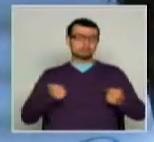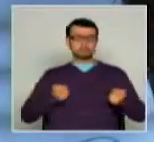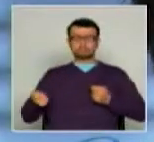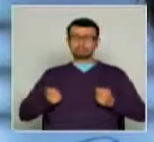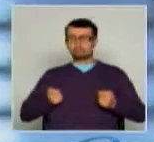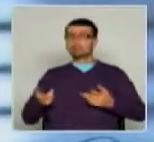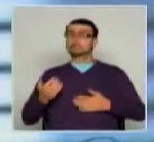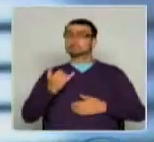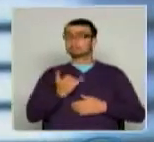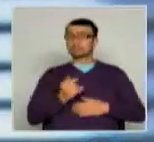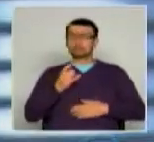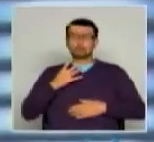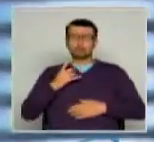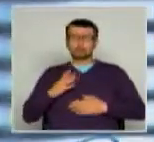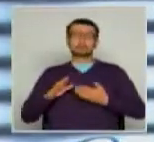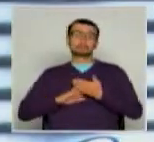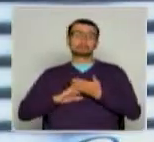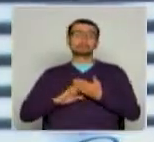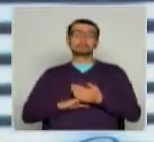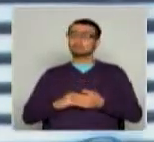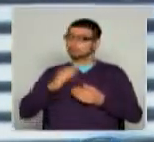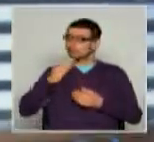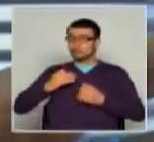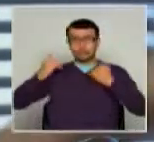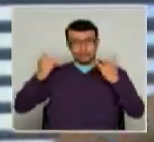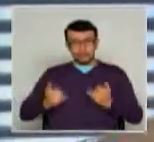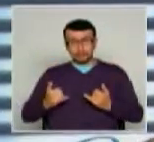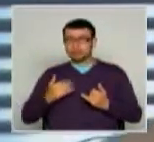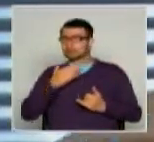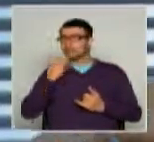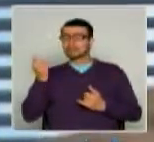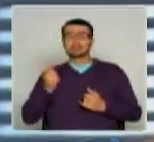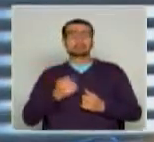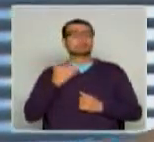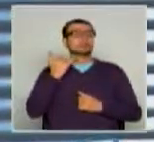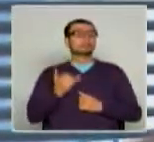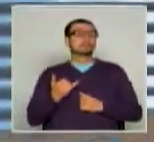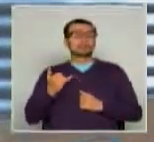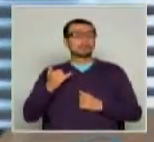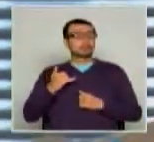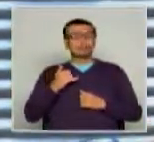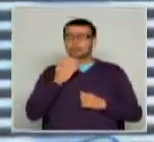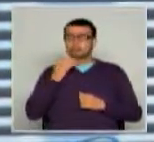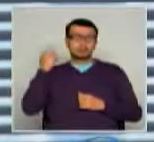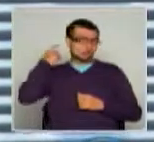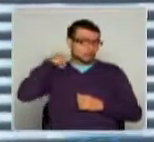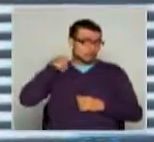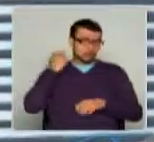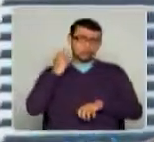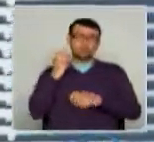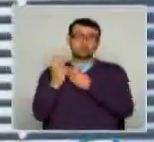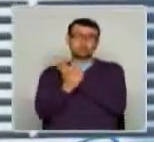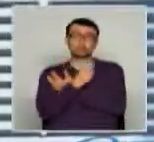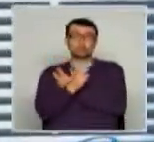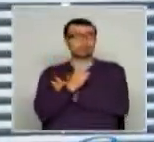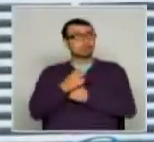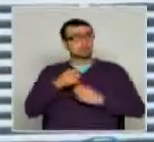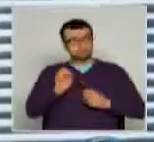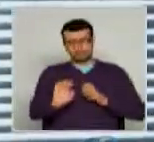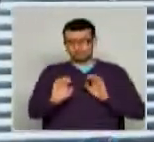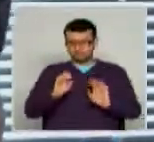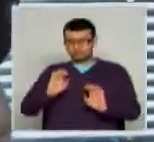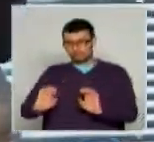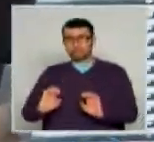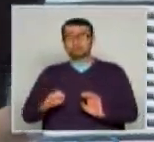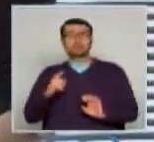dolor. Ahora vamos a pasar desde una parte mucho más manipulativa con la quiropraxia. Vamos a mirar qué está pasando con esa columna liber-lumbal. Vamos a liberar